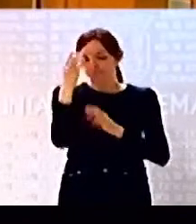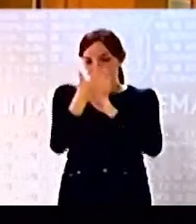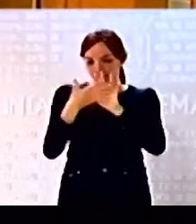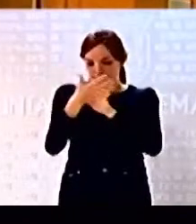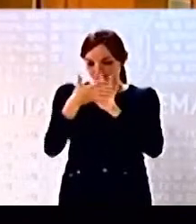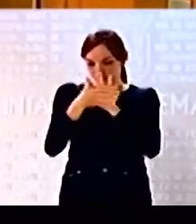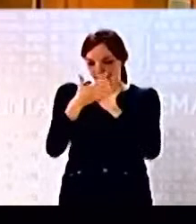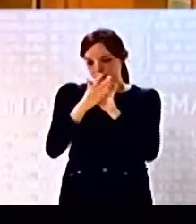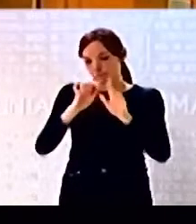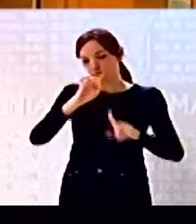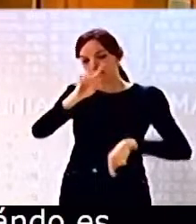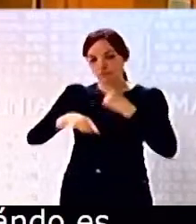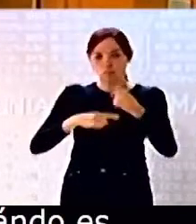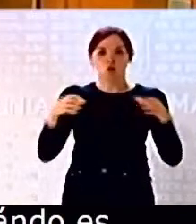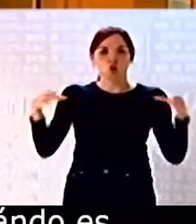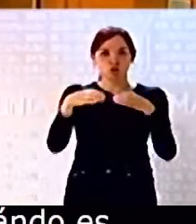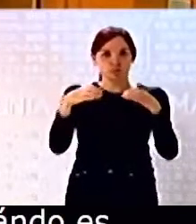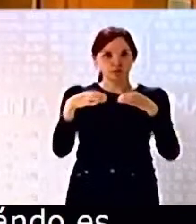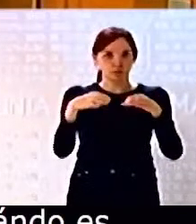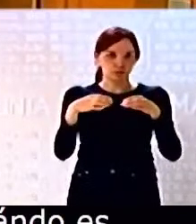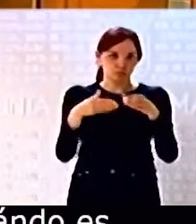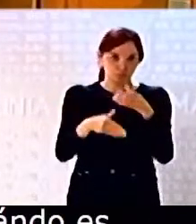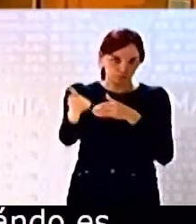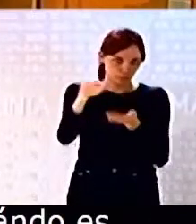en la próxima interterritorial.